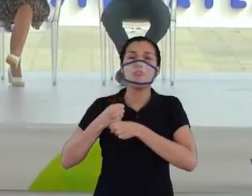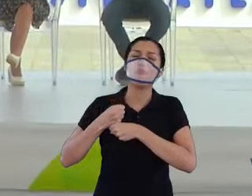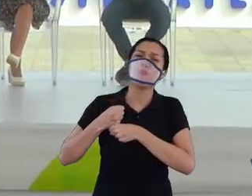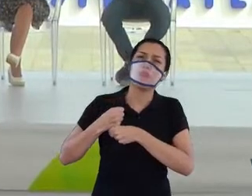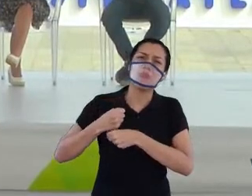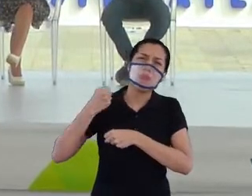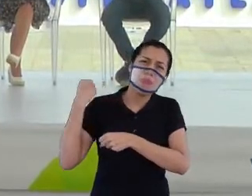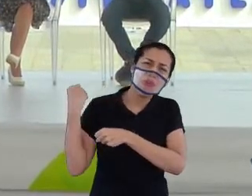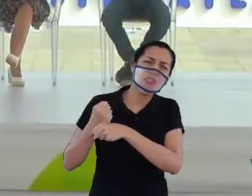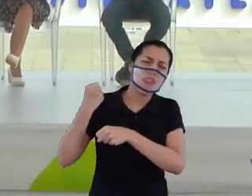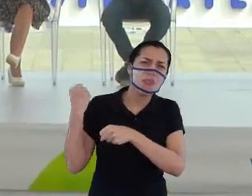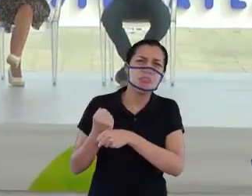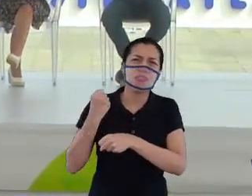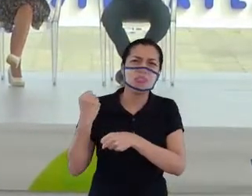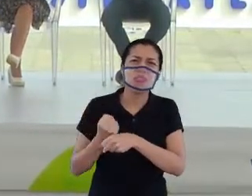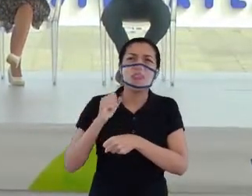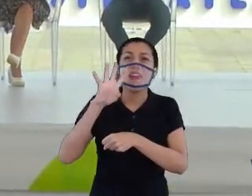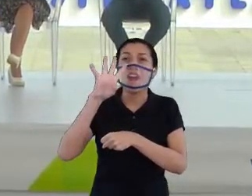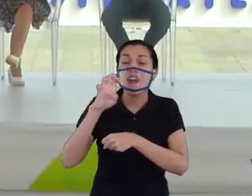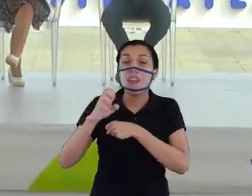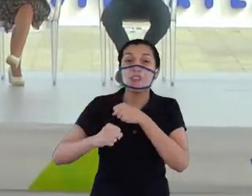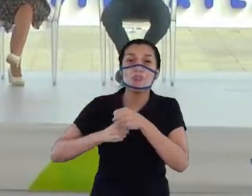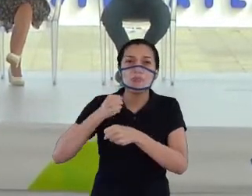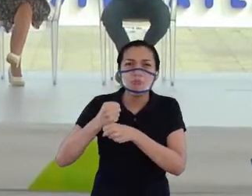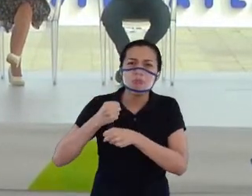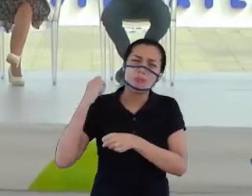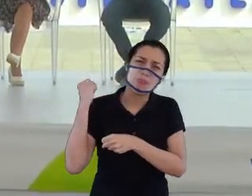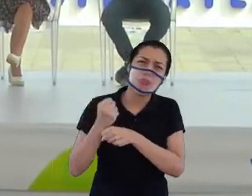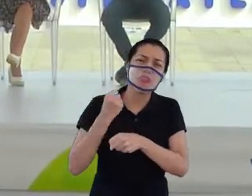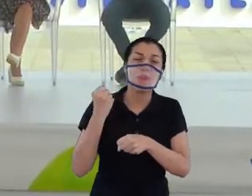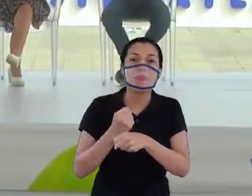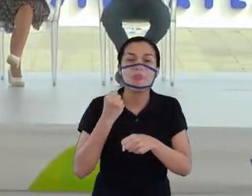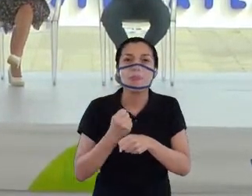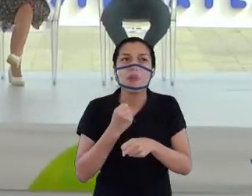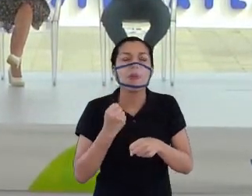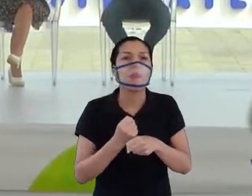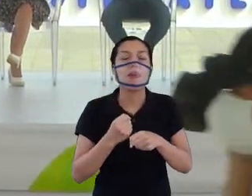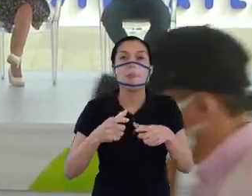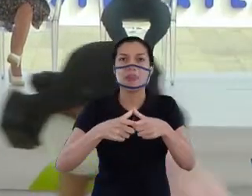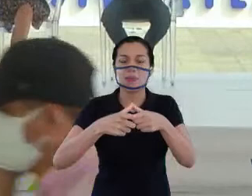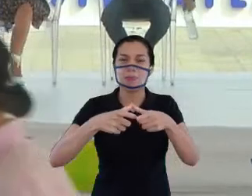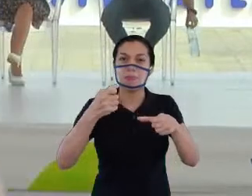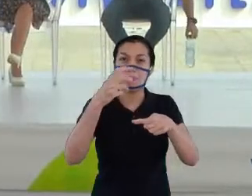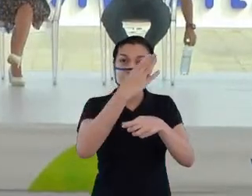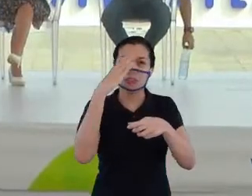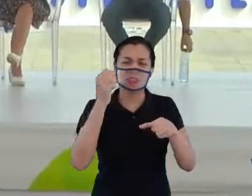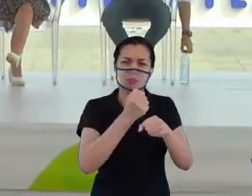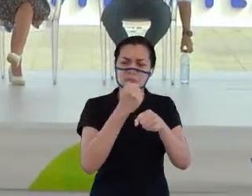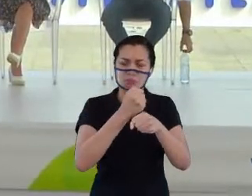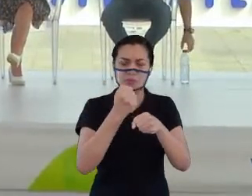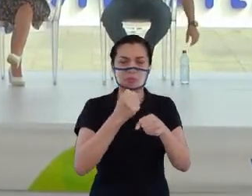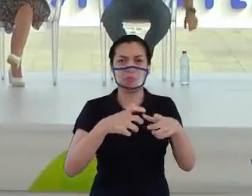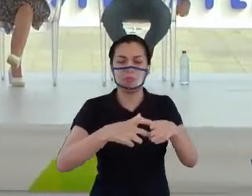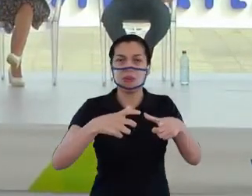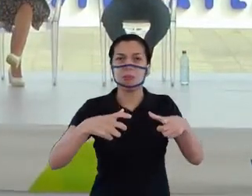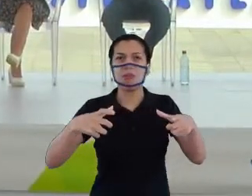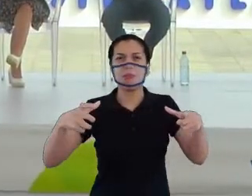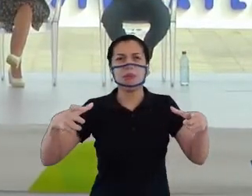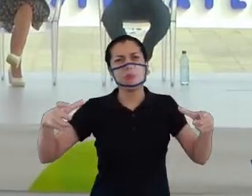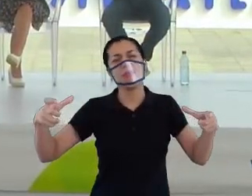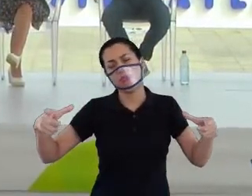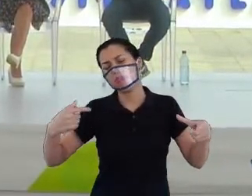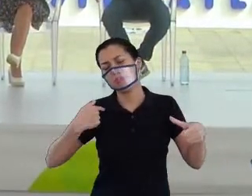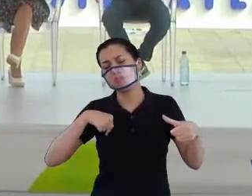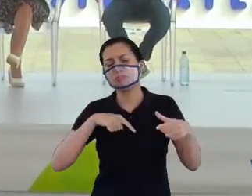consecutivos con la menor tasa de desempleo, pero no es suficiente. Tenemos que ir por más y ese es el propósito de este